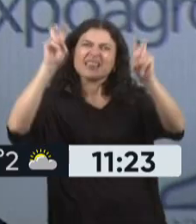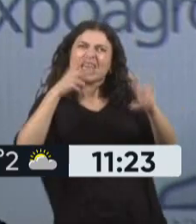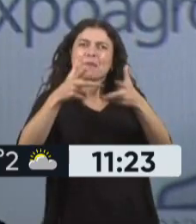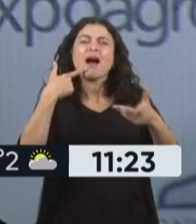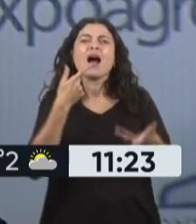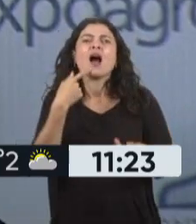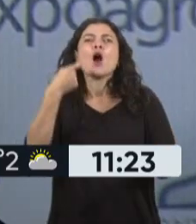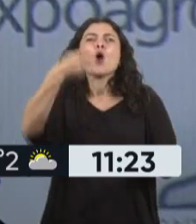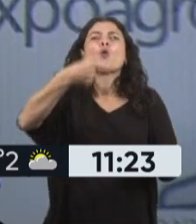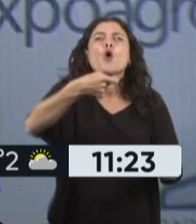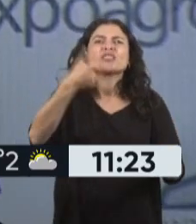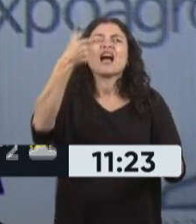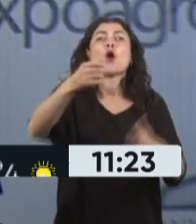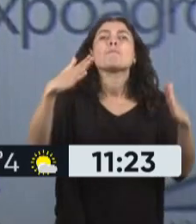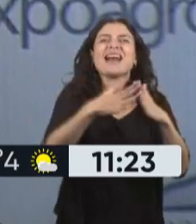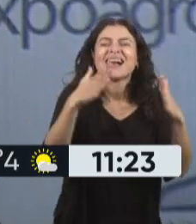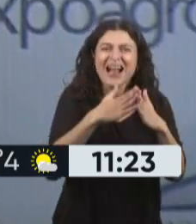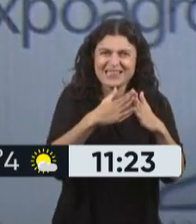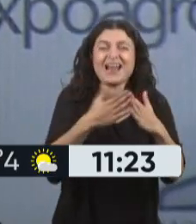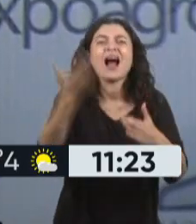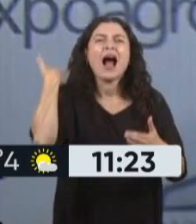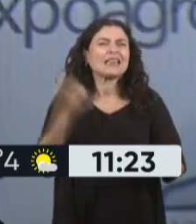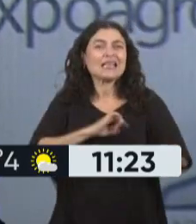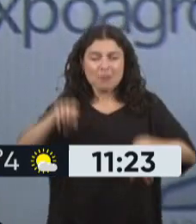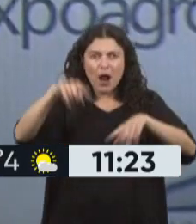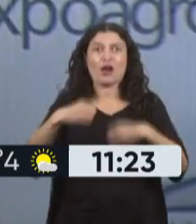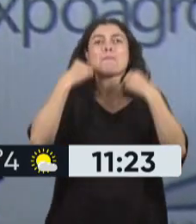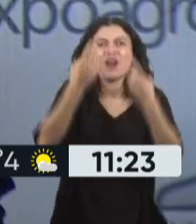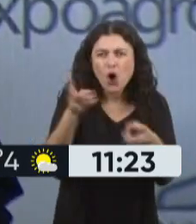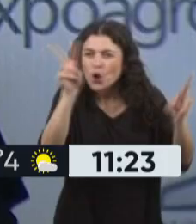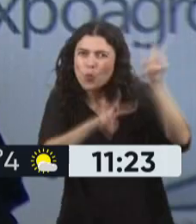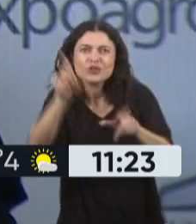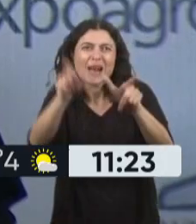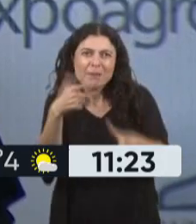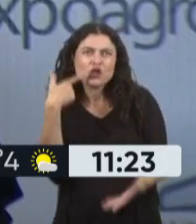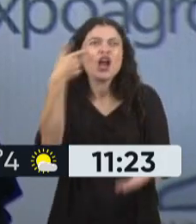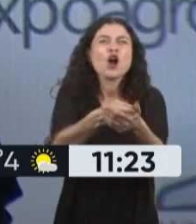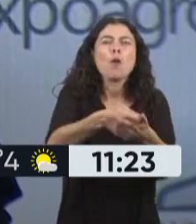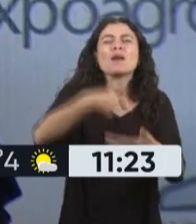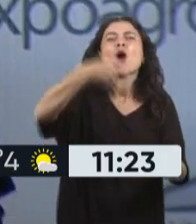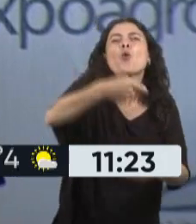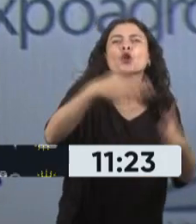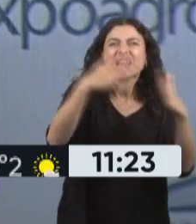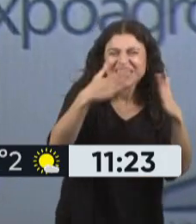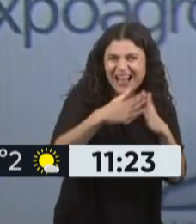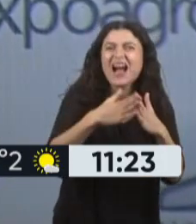parece más a un milagro, que en realidad no tiene nada de milagro, es solamente aplicar la buena teoría